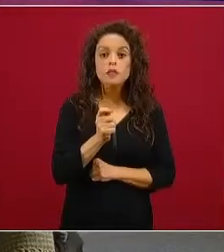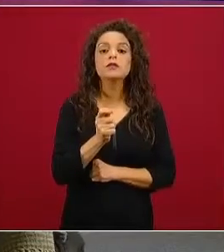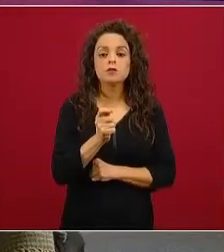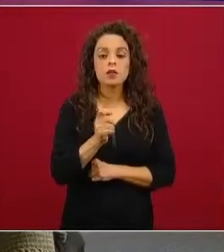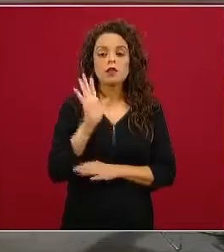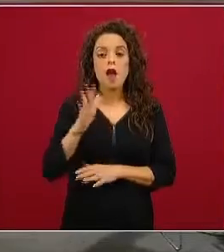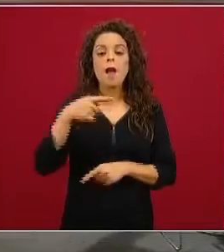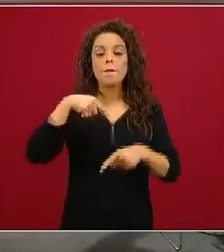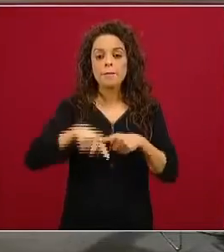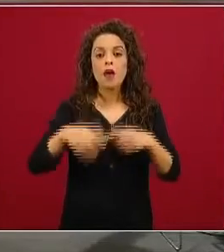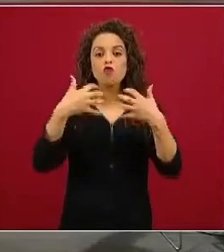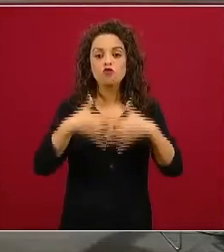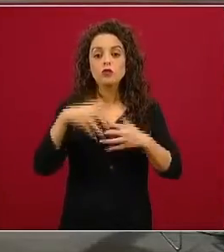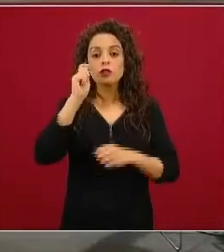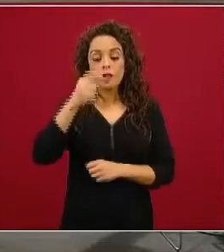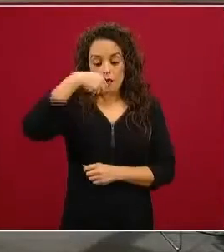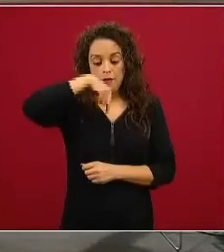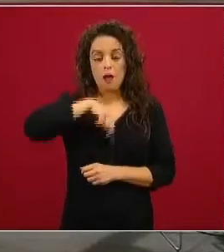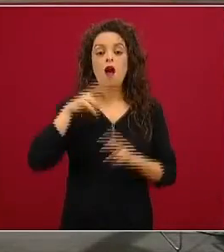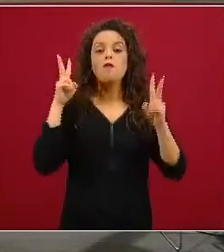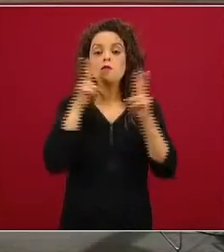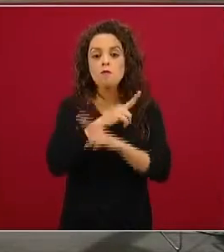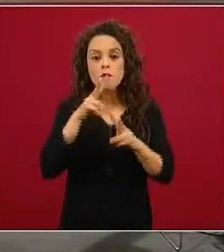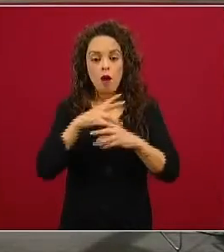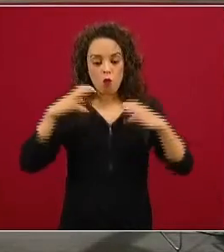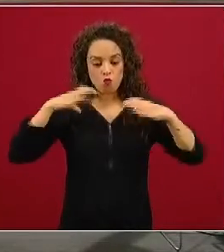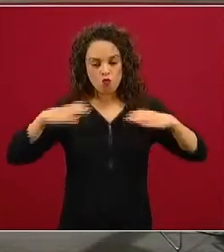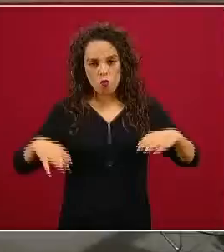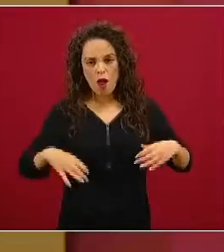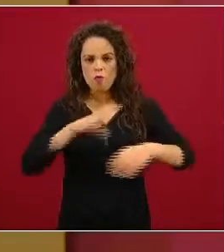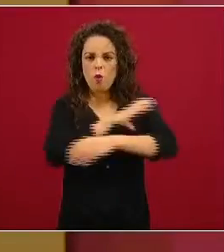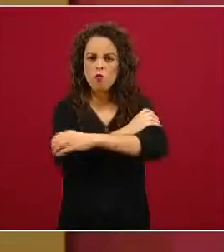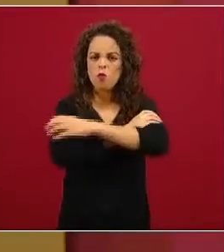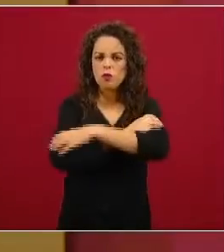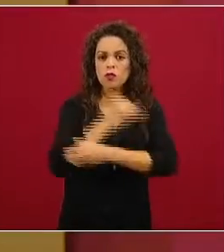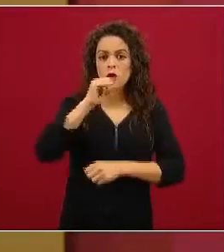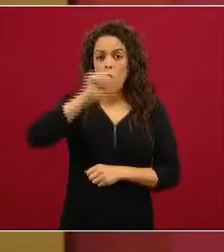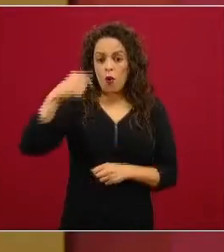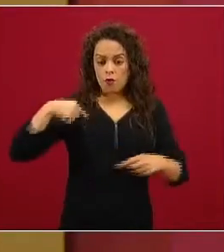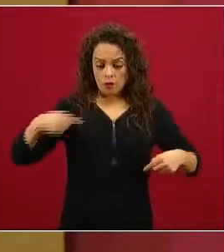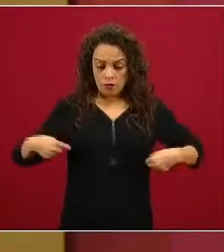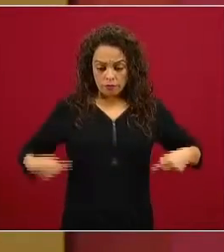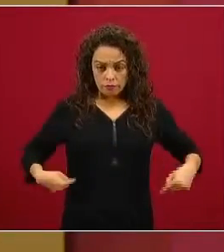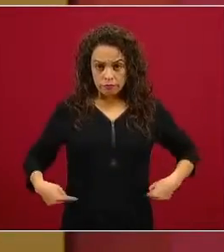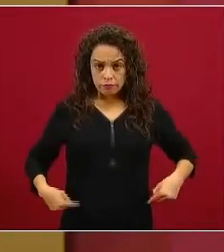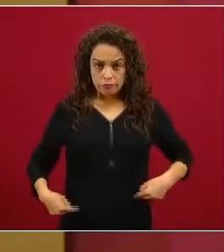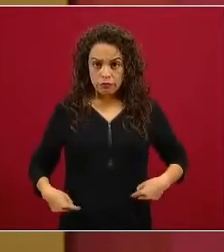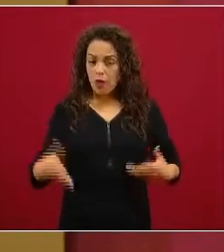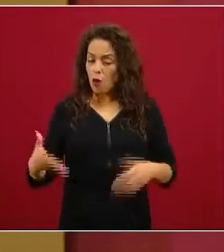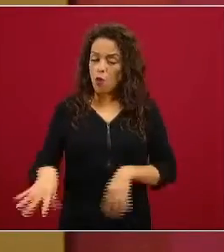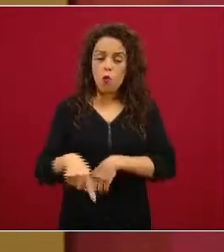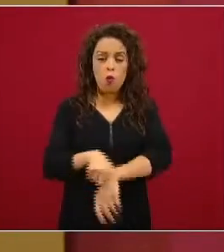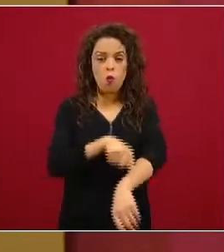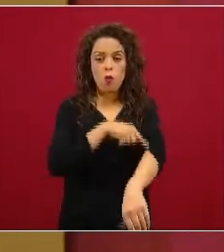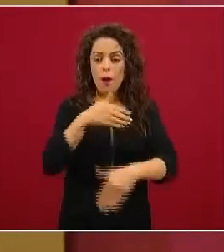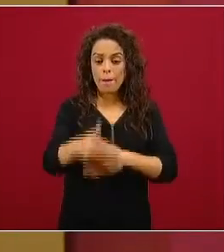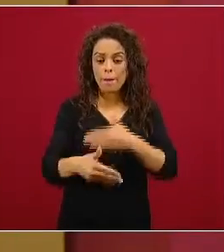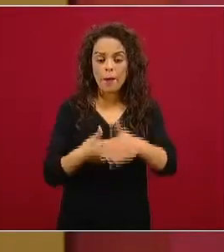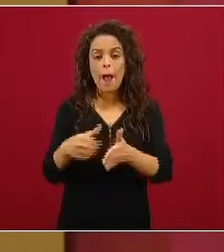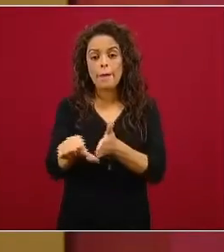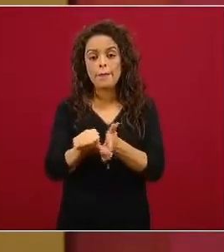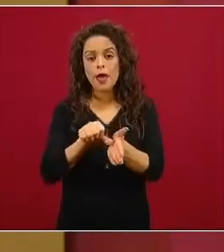personas que no tienen enfermedad grave, 21 días para personas que tienen enfermedad grave y están en el hospital. Y hay un